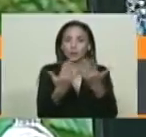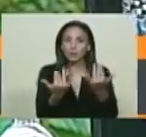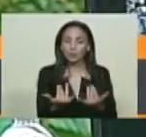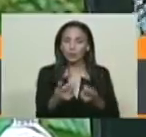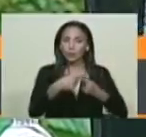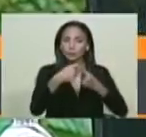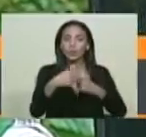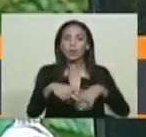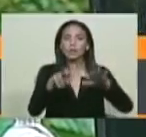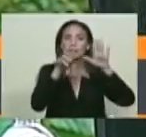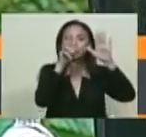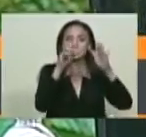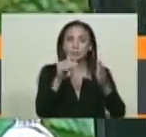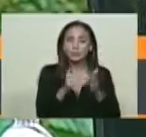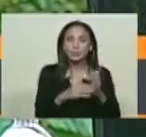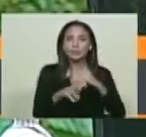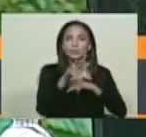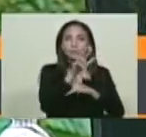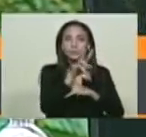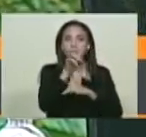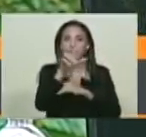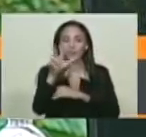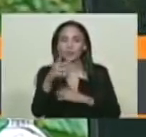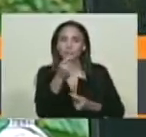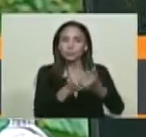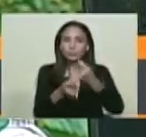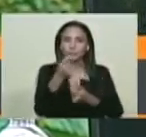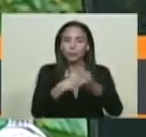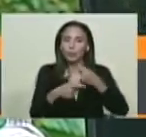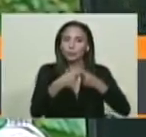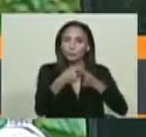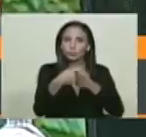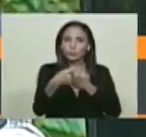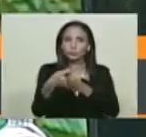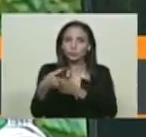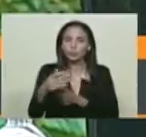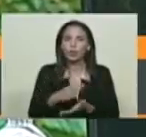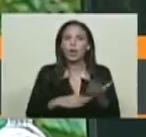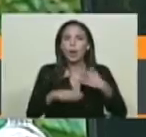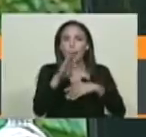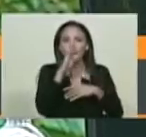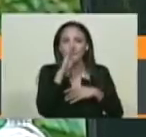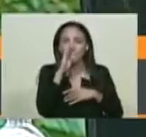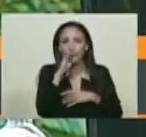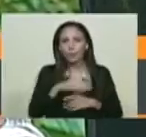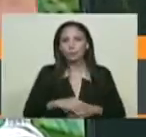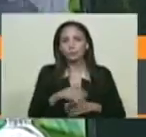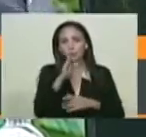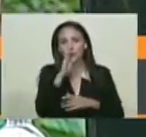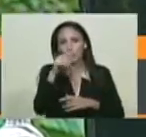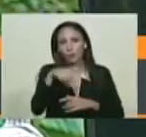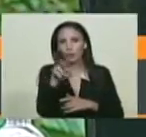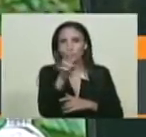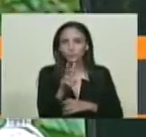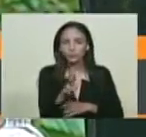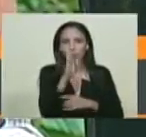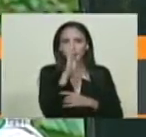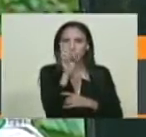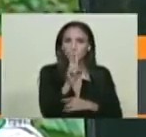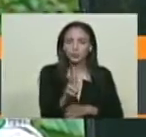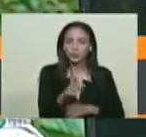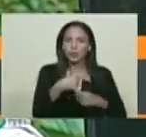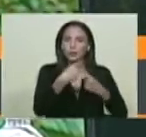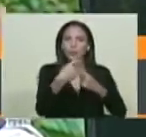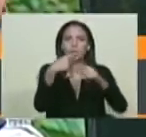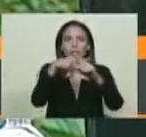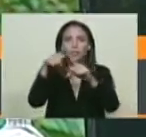entregado 7.323 financiamientos directos a través del Banco Bicentenario de Venezuela, el Banco Agrícola, el